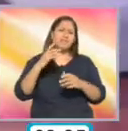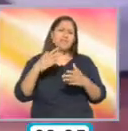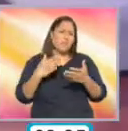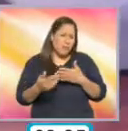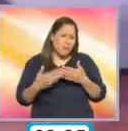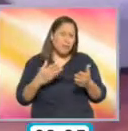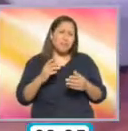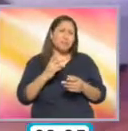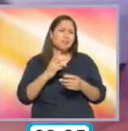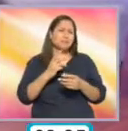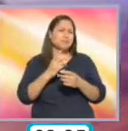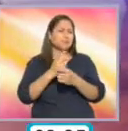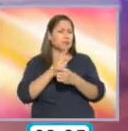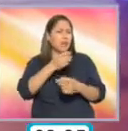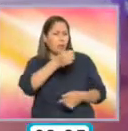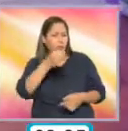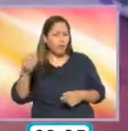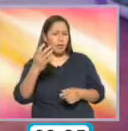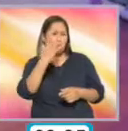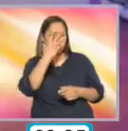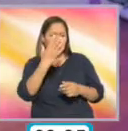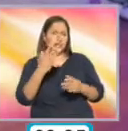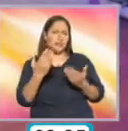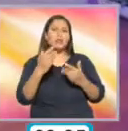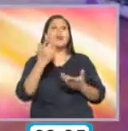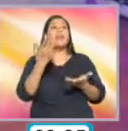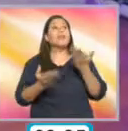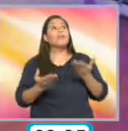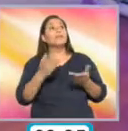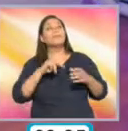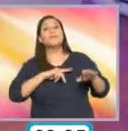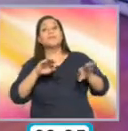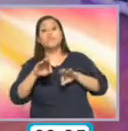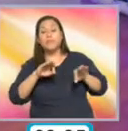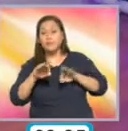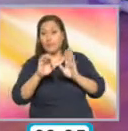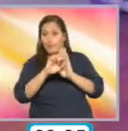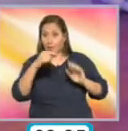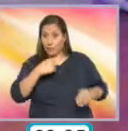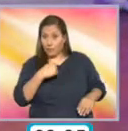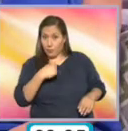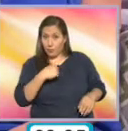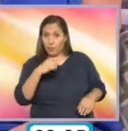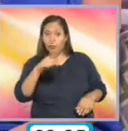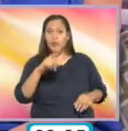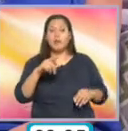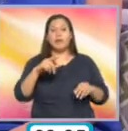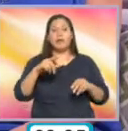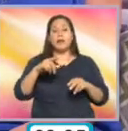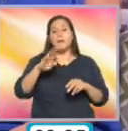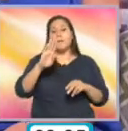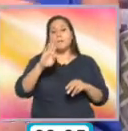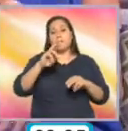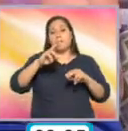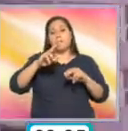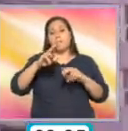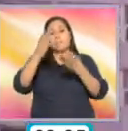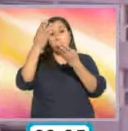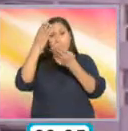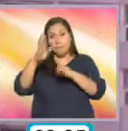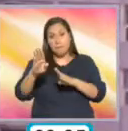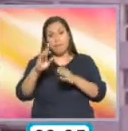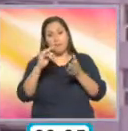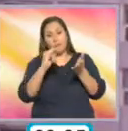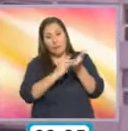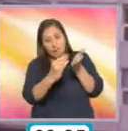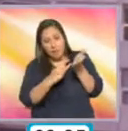tan formal. Entonces sí depende mucho de en dónde trabaja, ¿no? Porque si estoy más en el ámbito, por ejemplo, de la banca no te puedes llevar algo que tenga una estampación